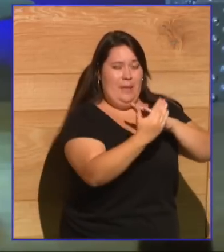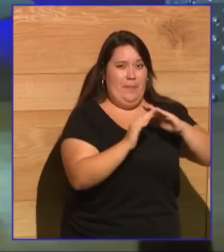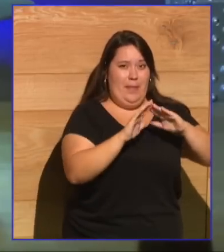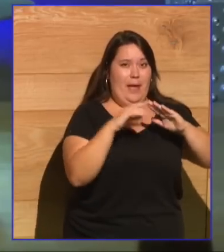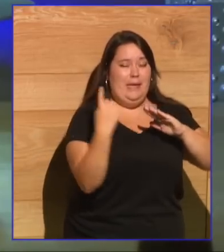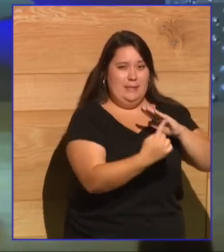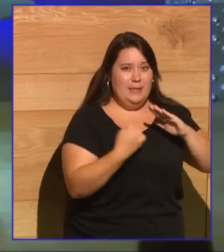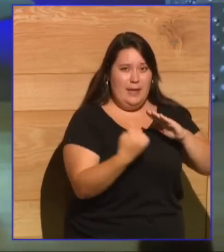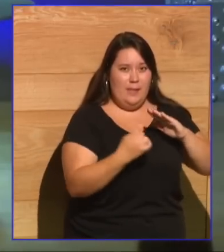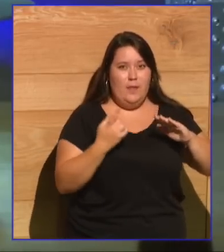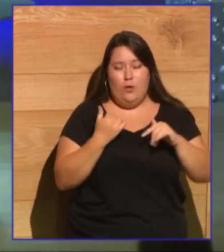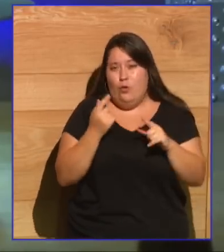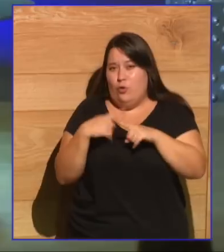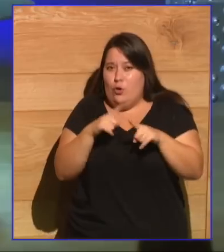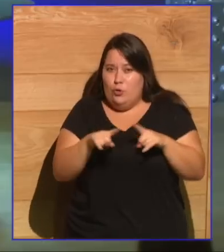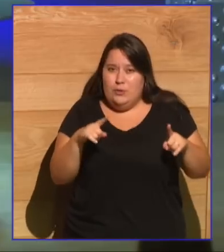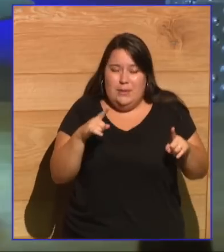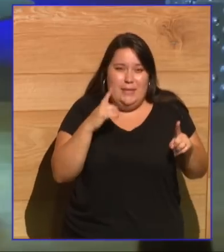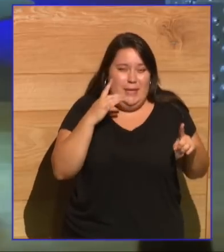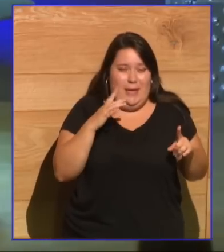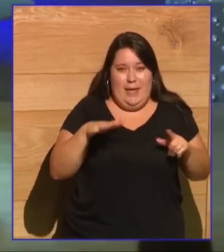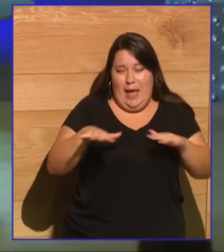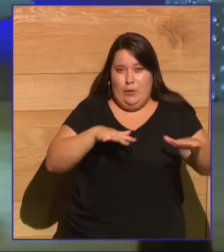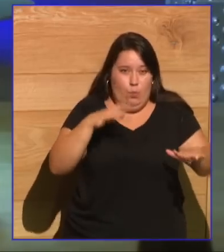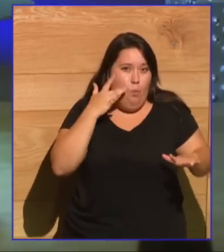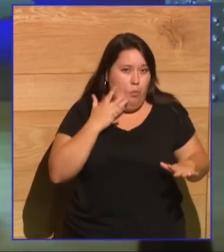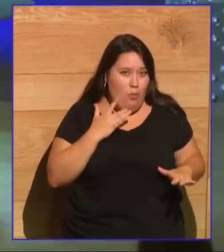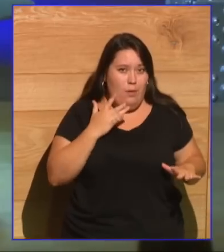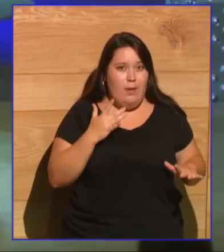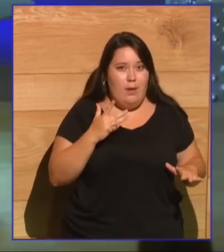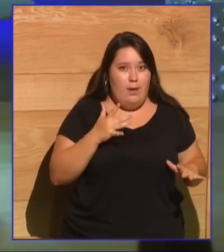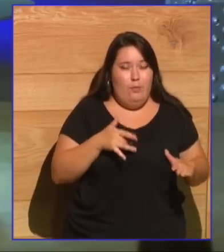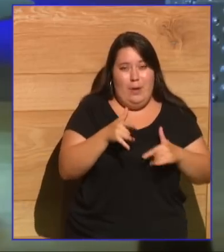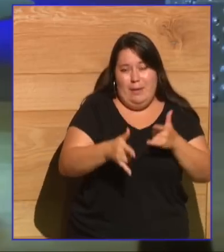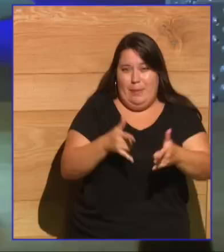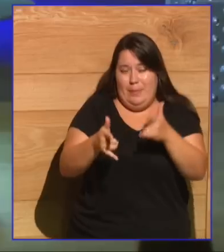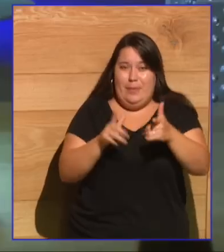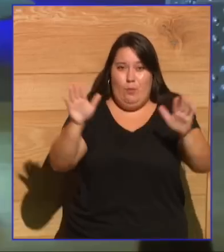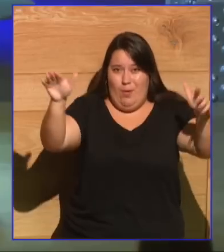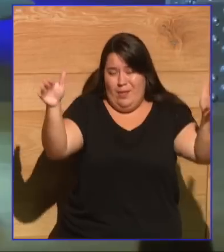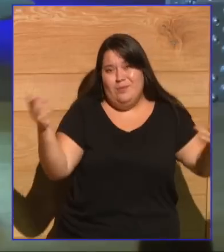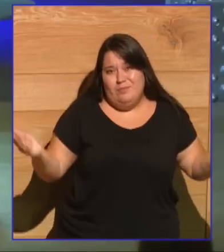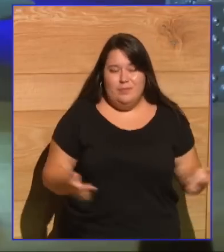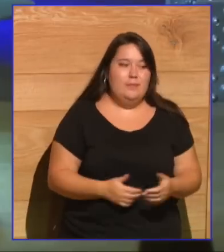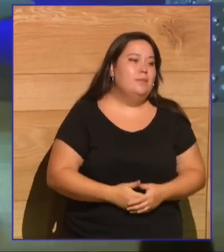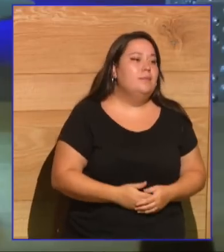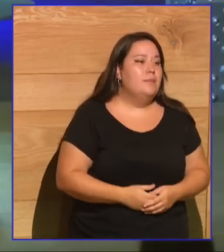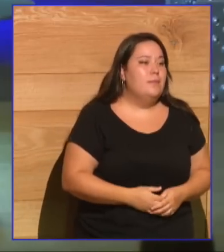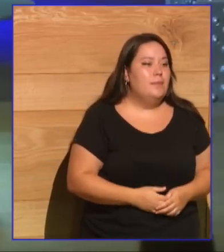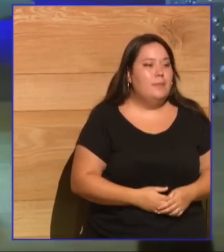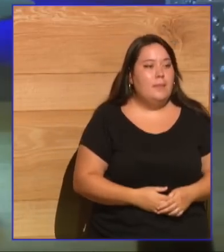con gestiones de acción pura en fin es muchas películas bicicleta volando que pinta en toda esa escena web que cuando aparece peter coyote